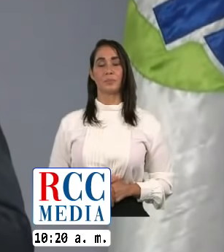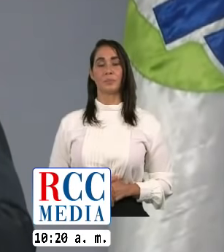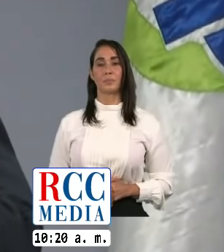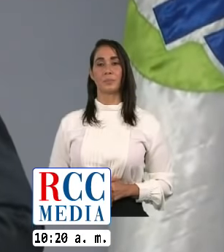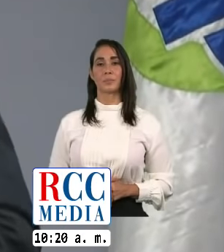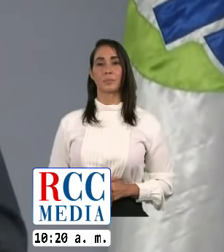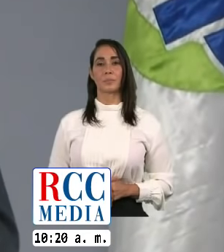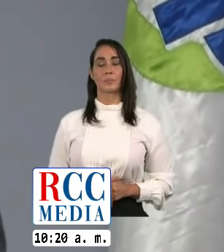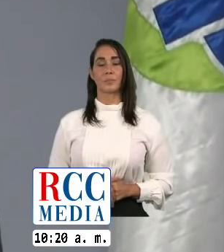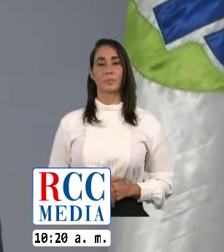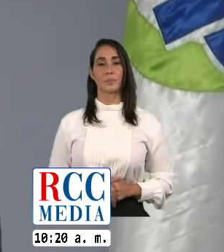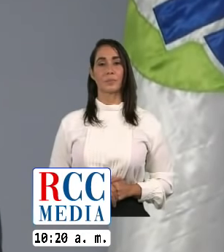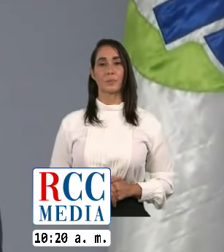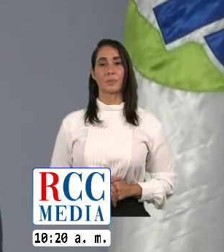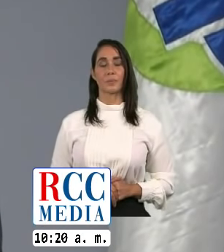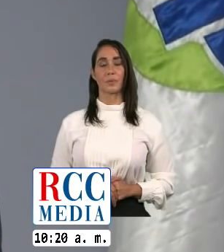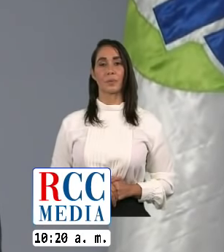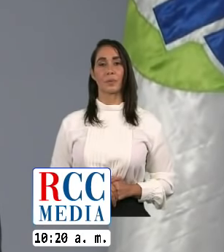con